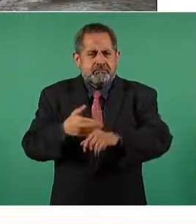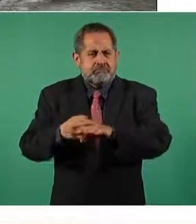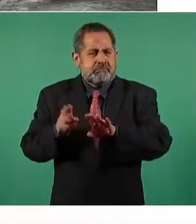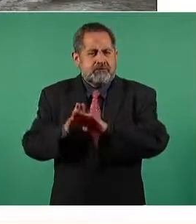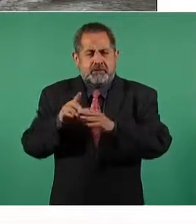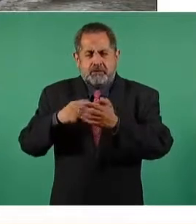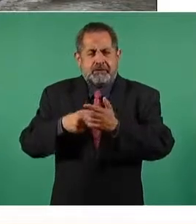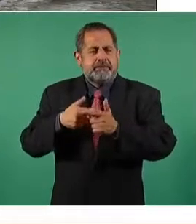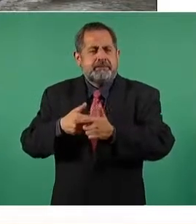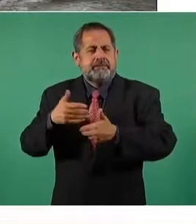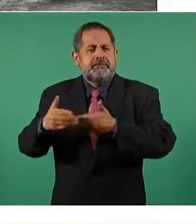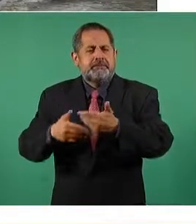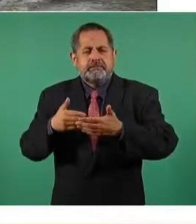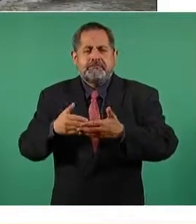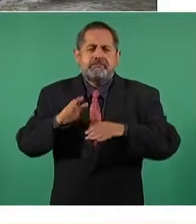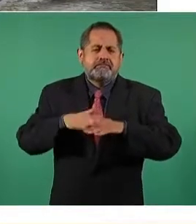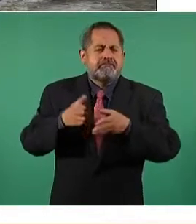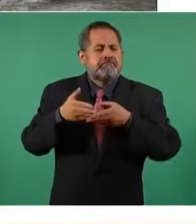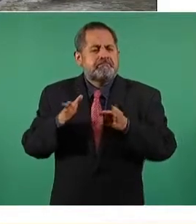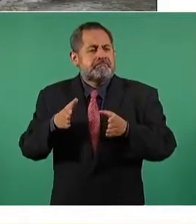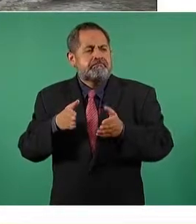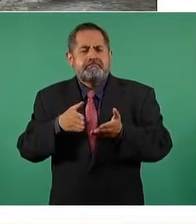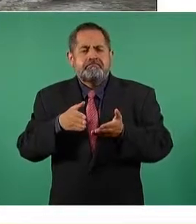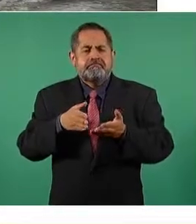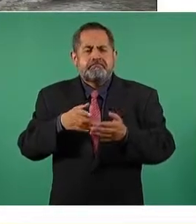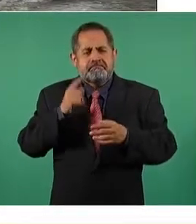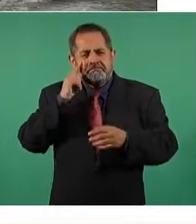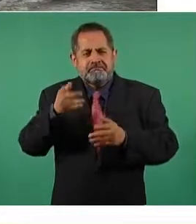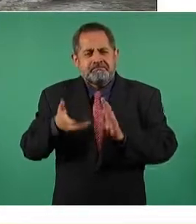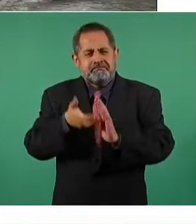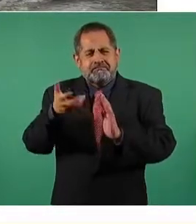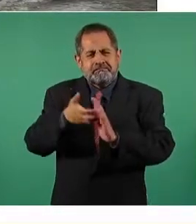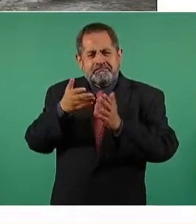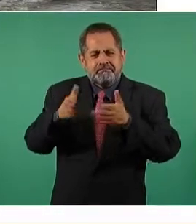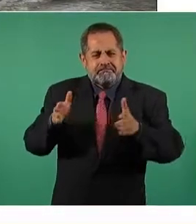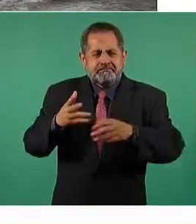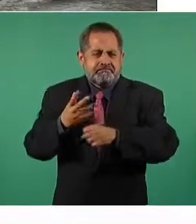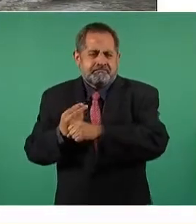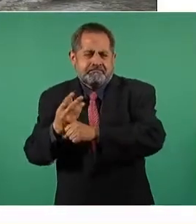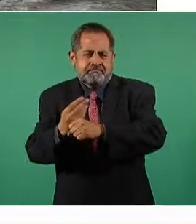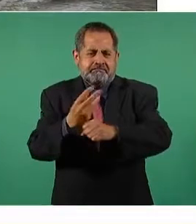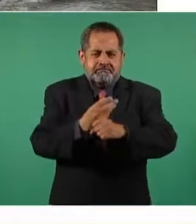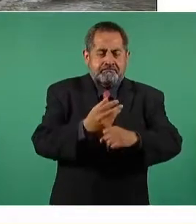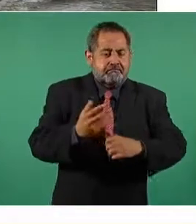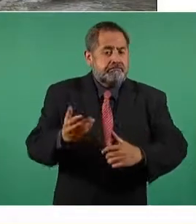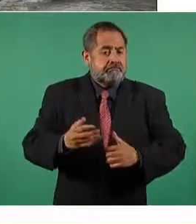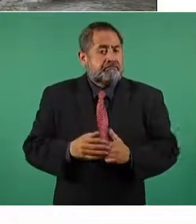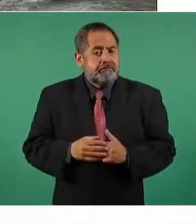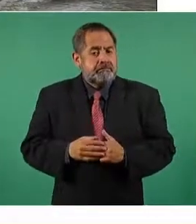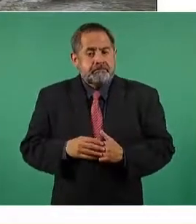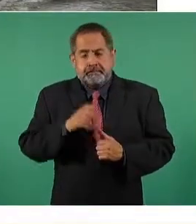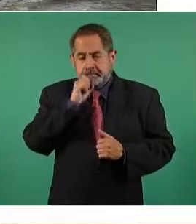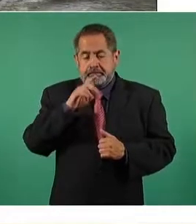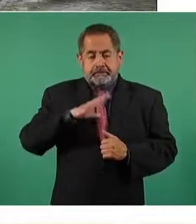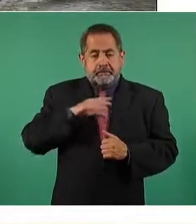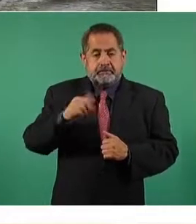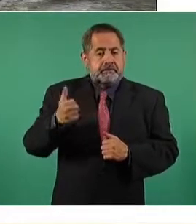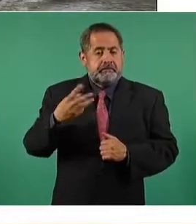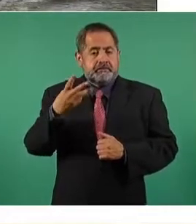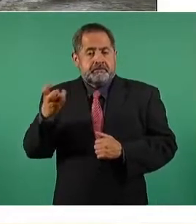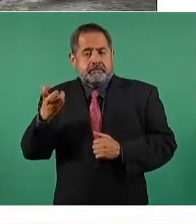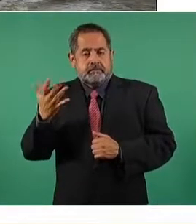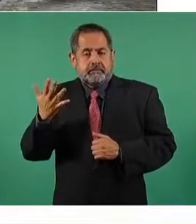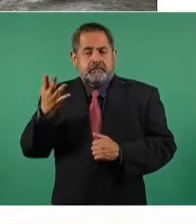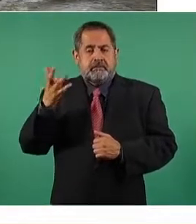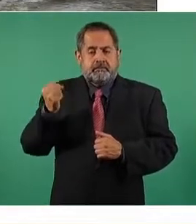para abrir paso en caminos y carreteras. Por otra parte, tenemos registrados 359